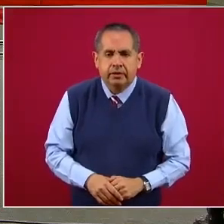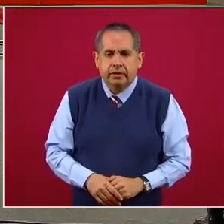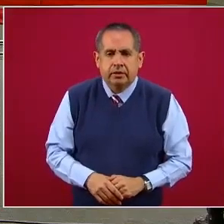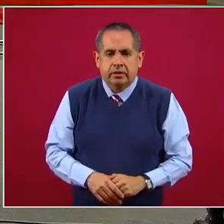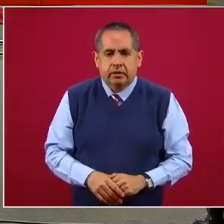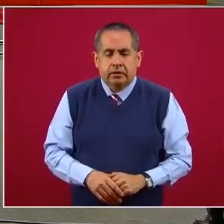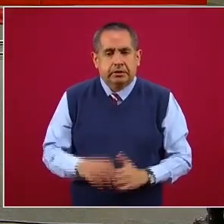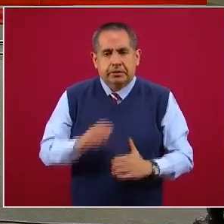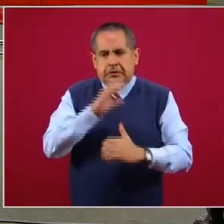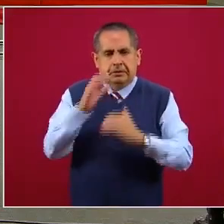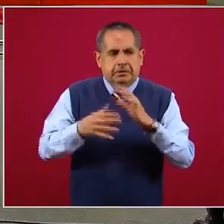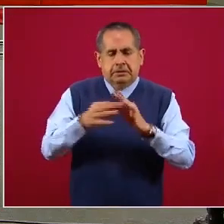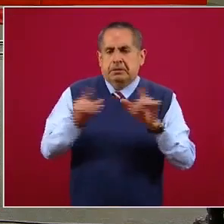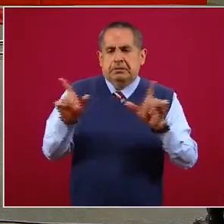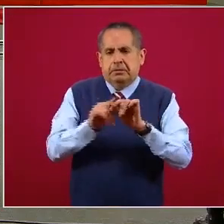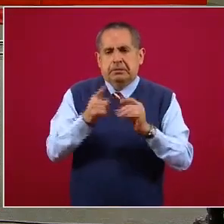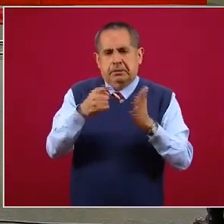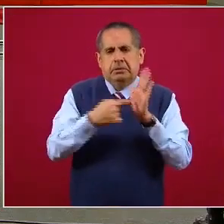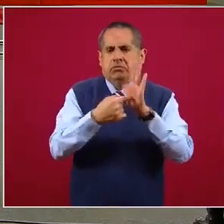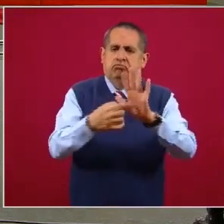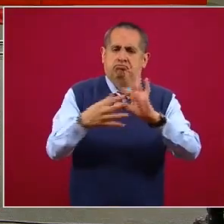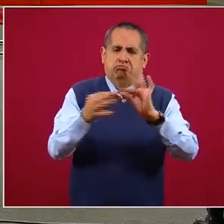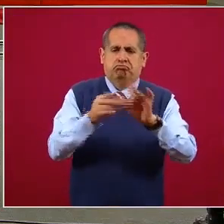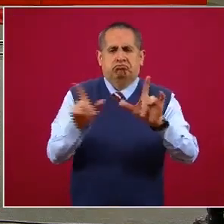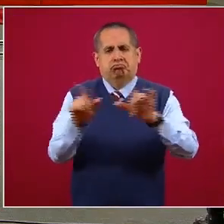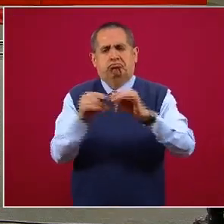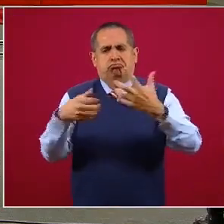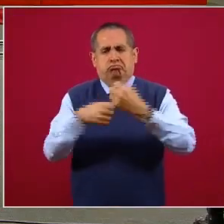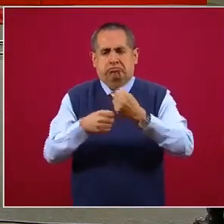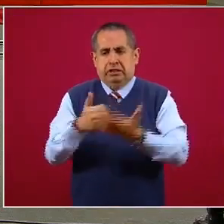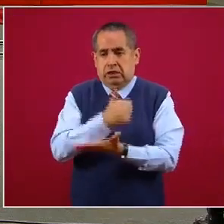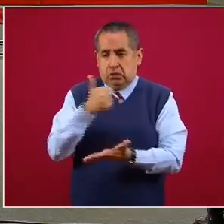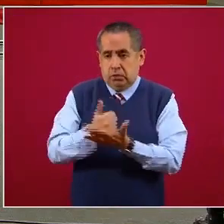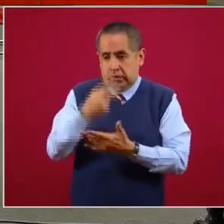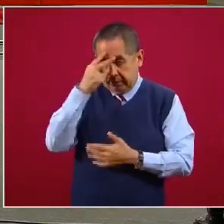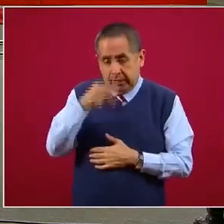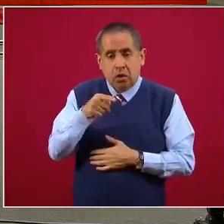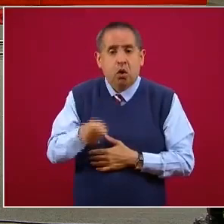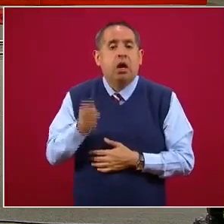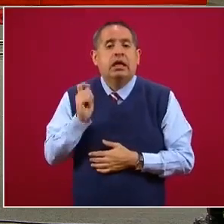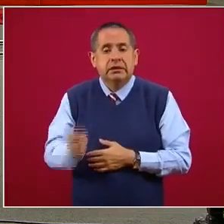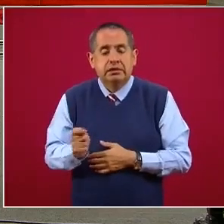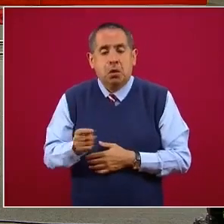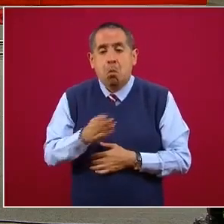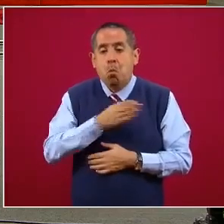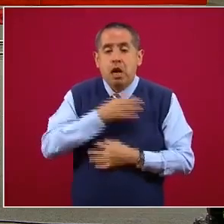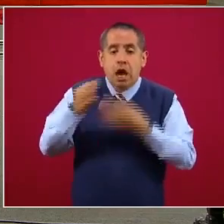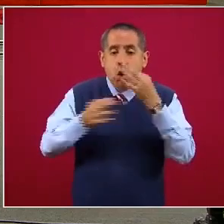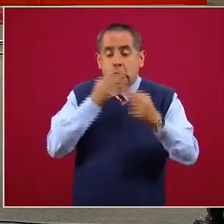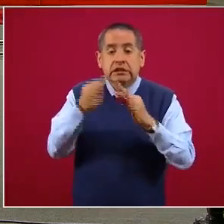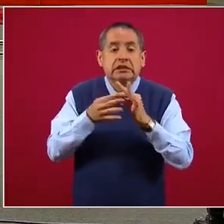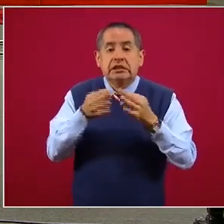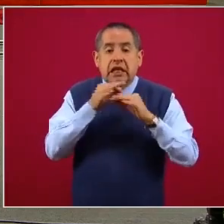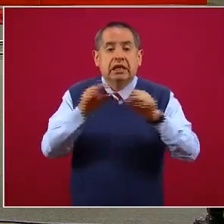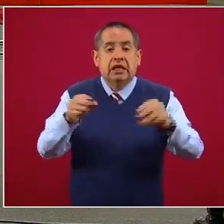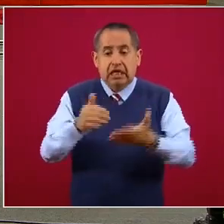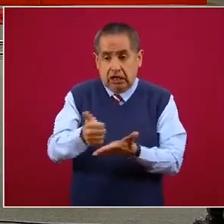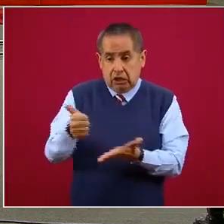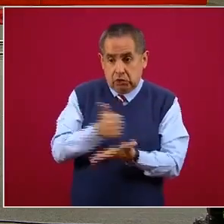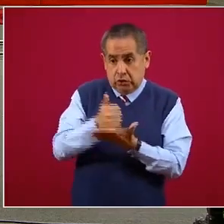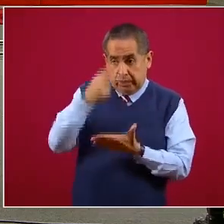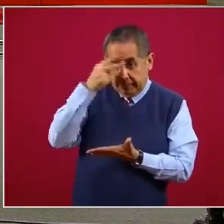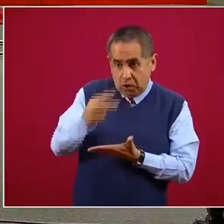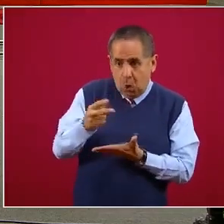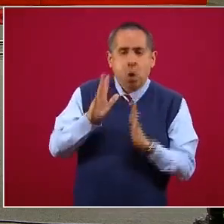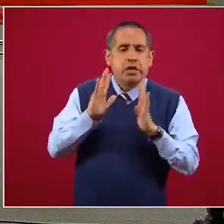Ahí terminamos este pequeño y breve resumen sobre la Ciudad de México, con la buena noticia de que en la Ciudad de México estamos teniendo